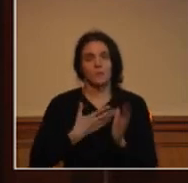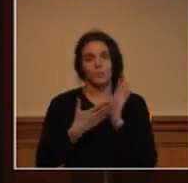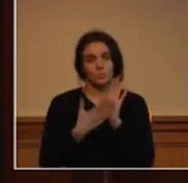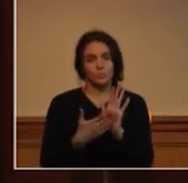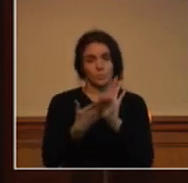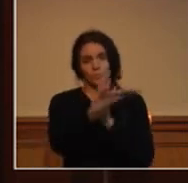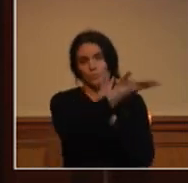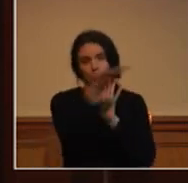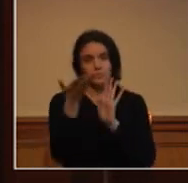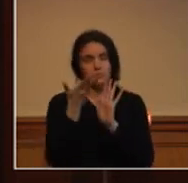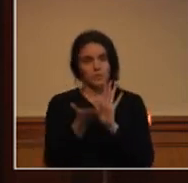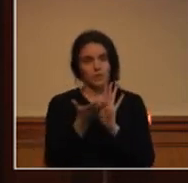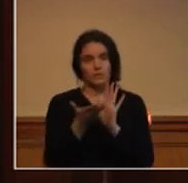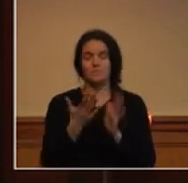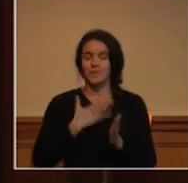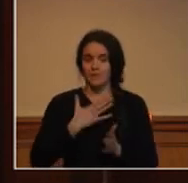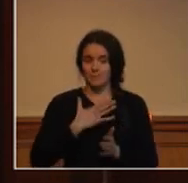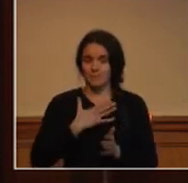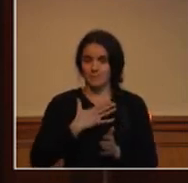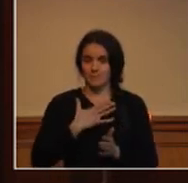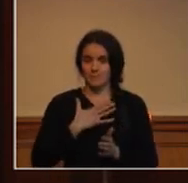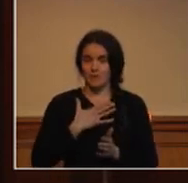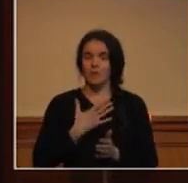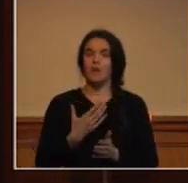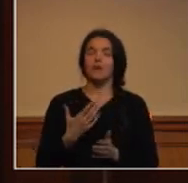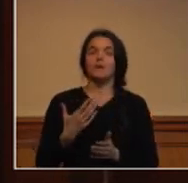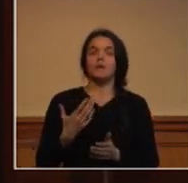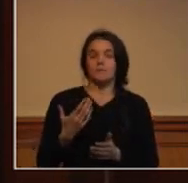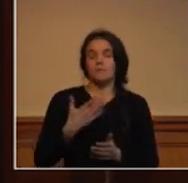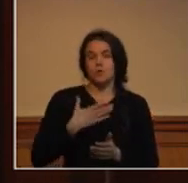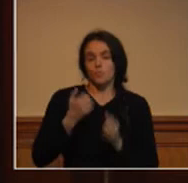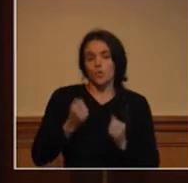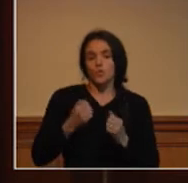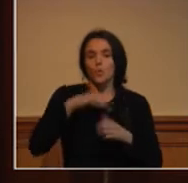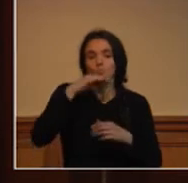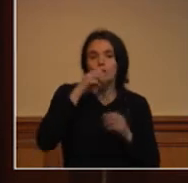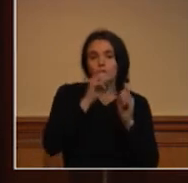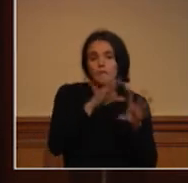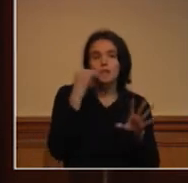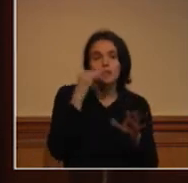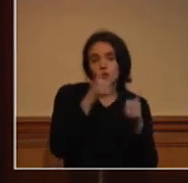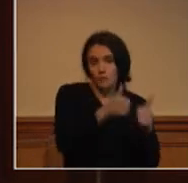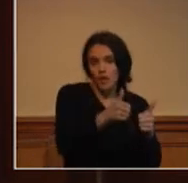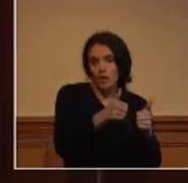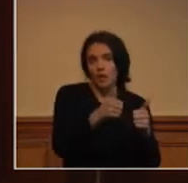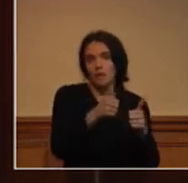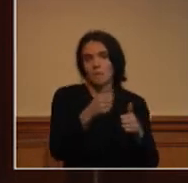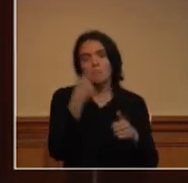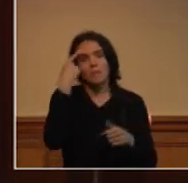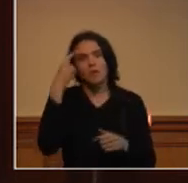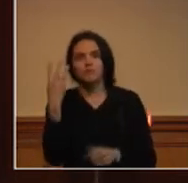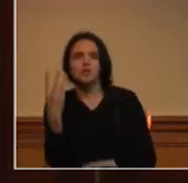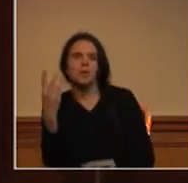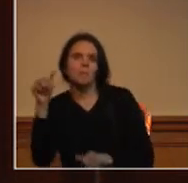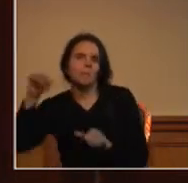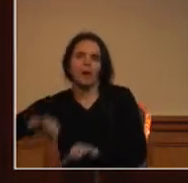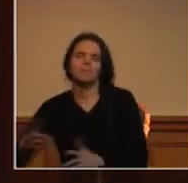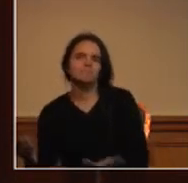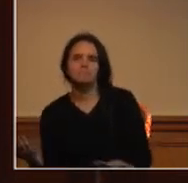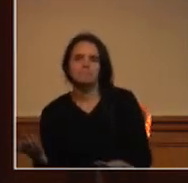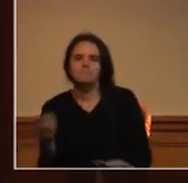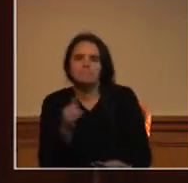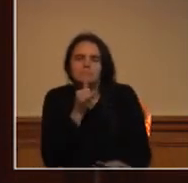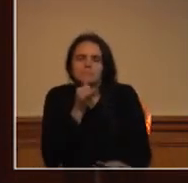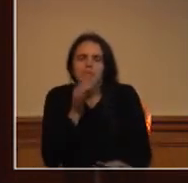dejar, lo que me sirve con 10 puede no servirme con 3. No hay pócima